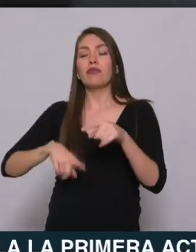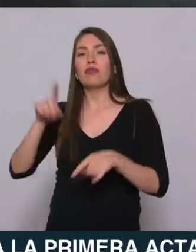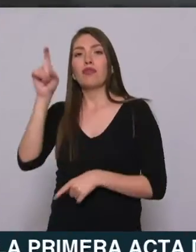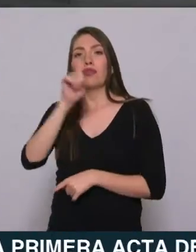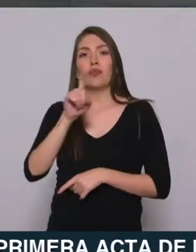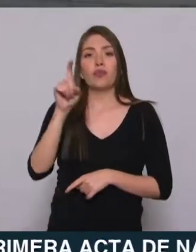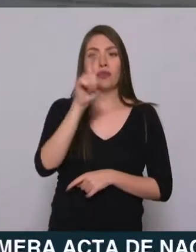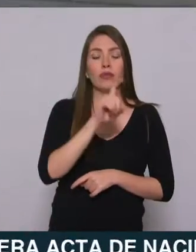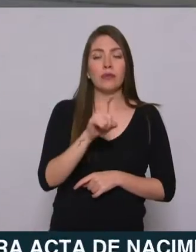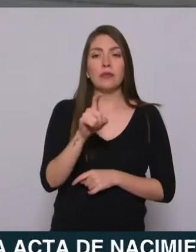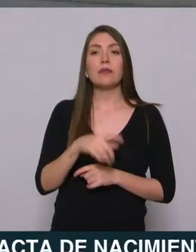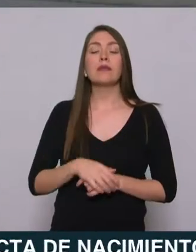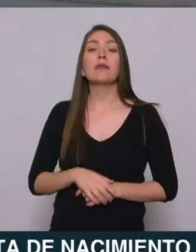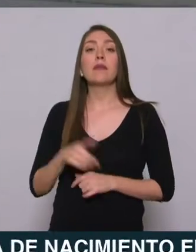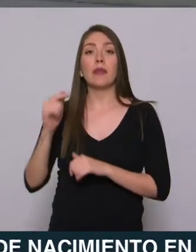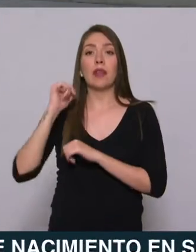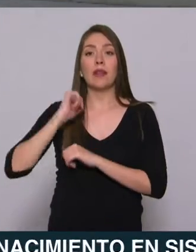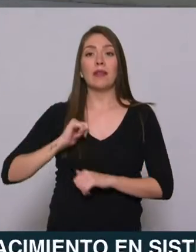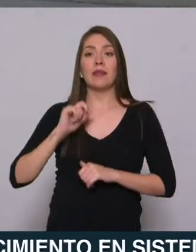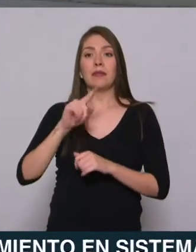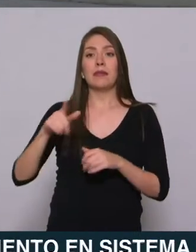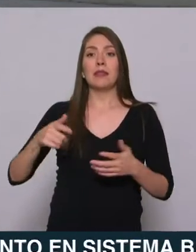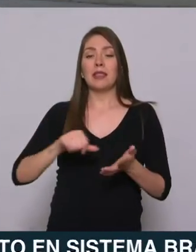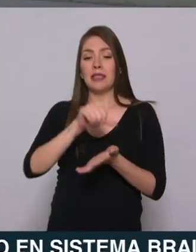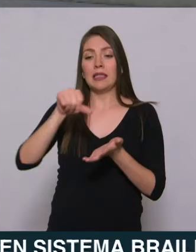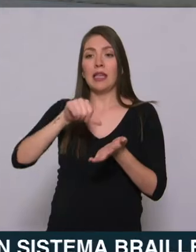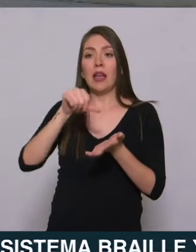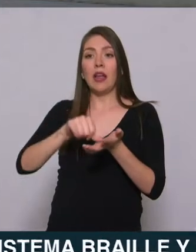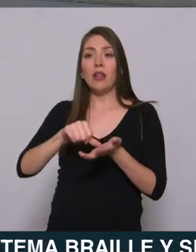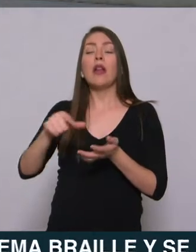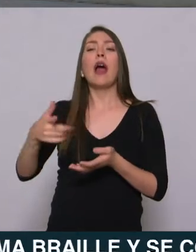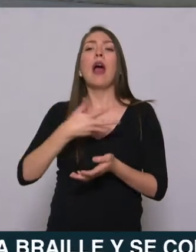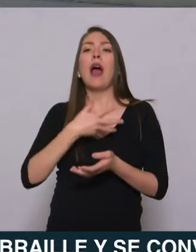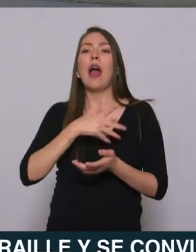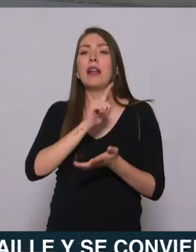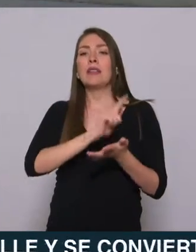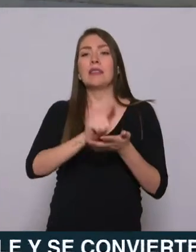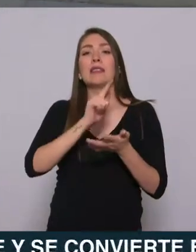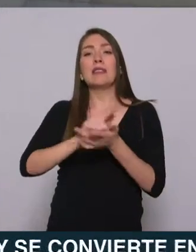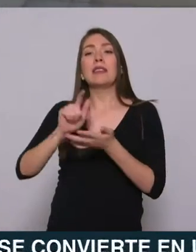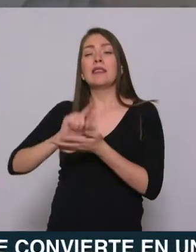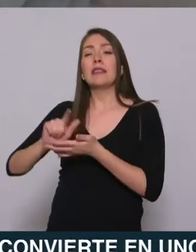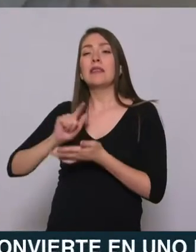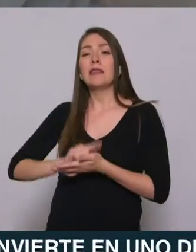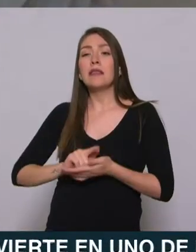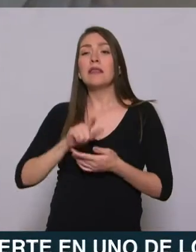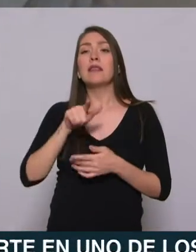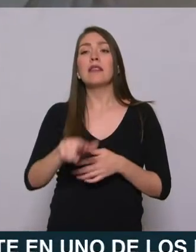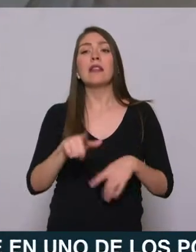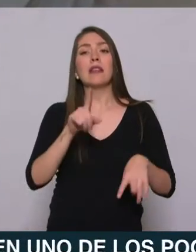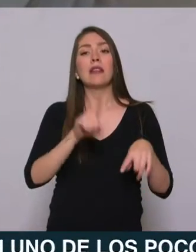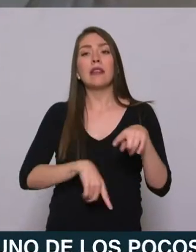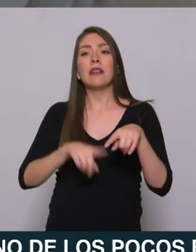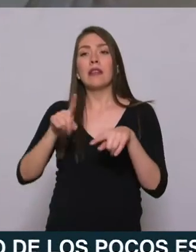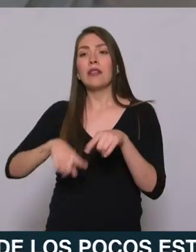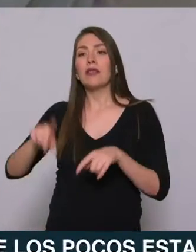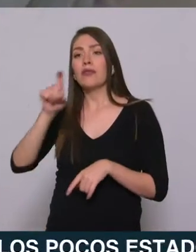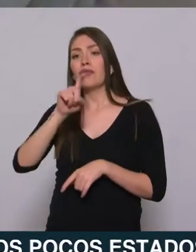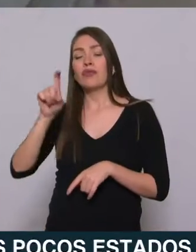centro histórico señaló que se implementó un operativo de limpieza interinstitucional donde se realizó el retiro de grafiti